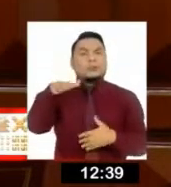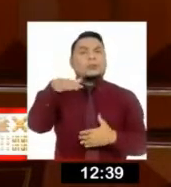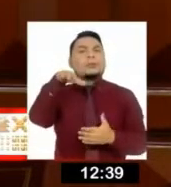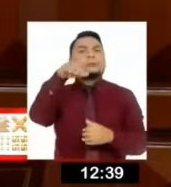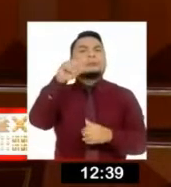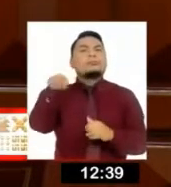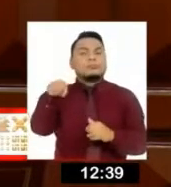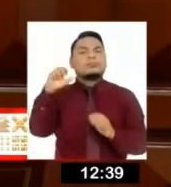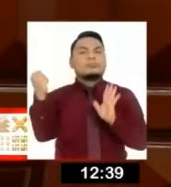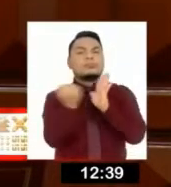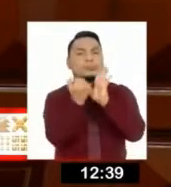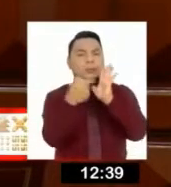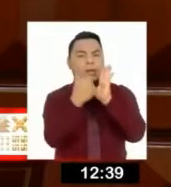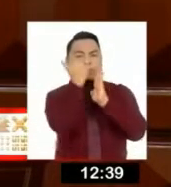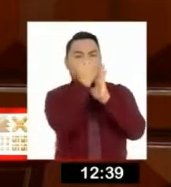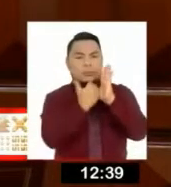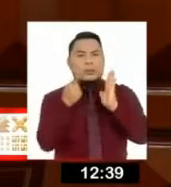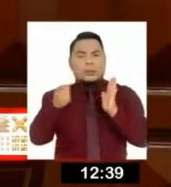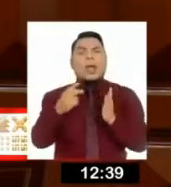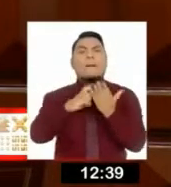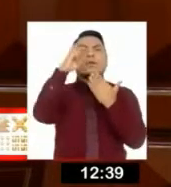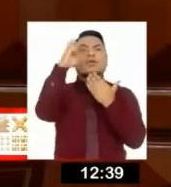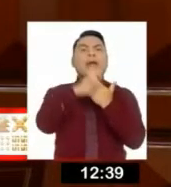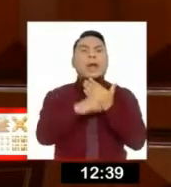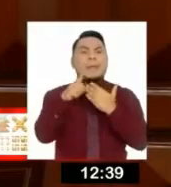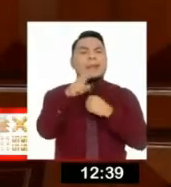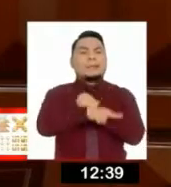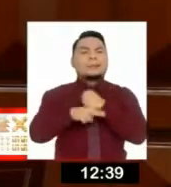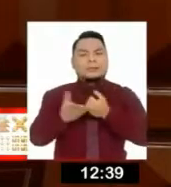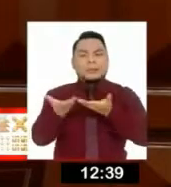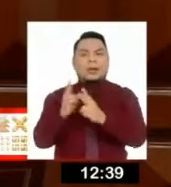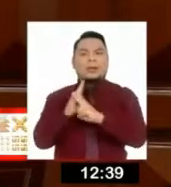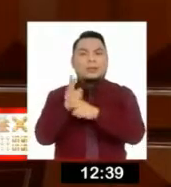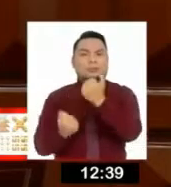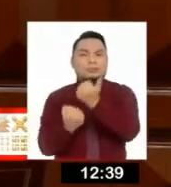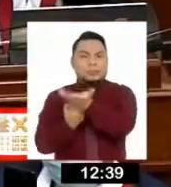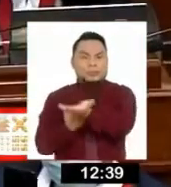integradas a este ambicioso programa nacional.